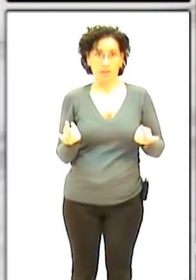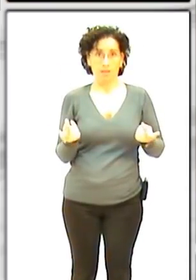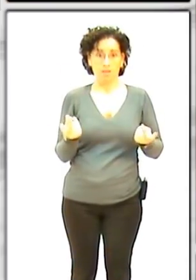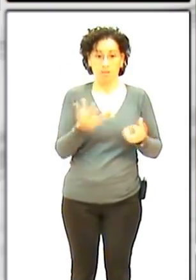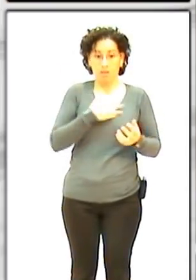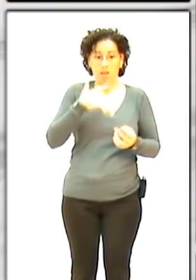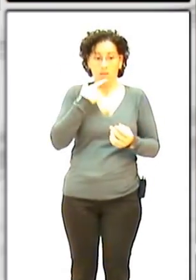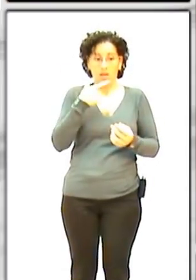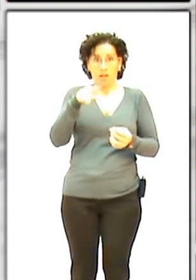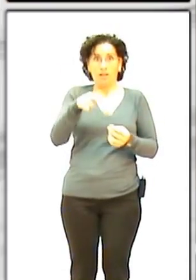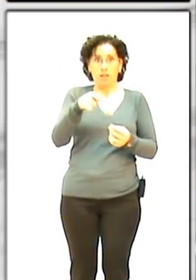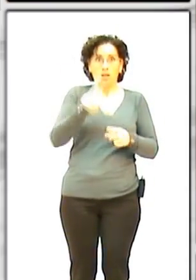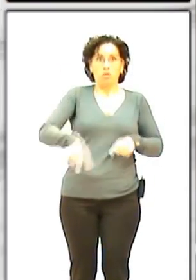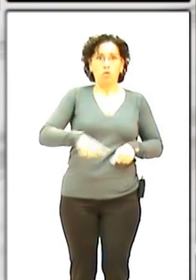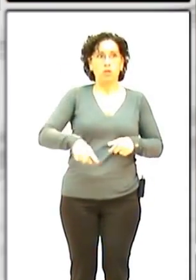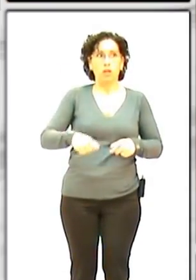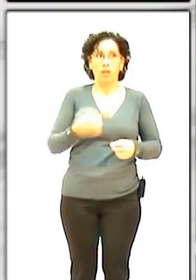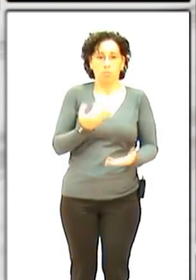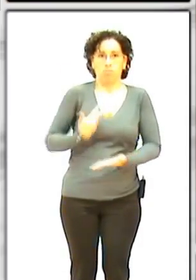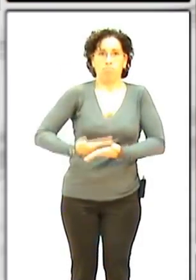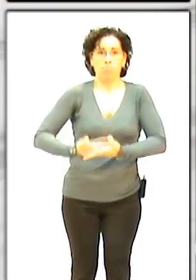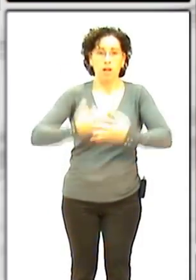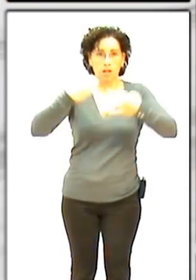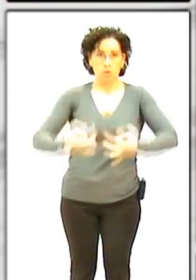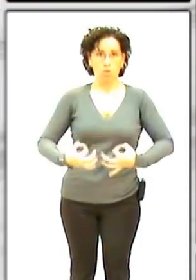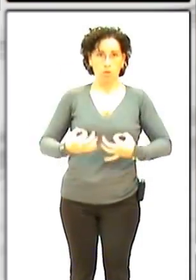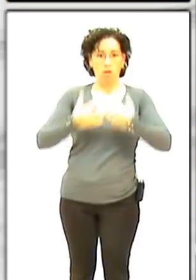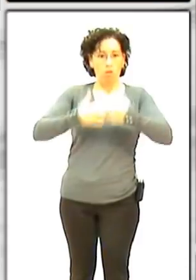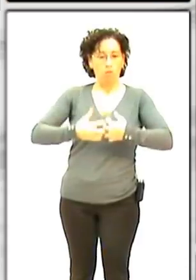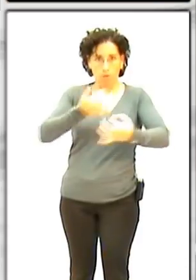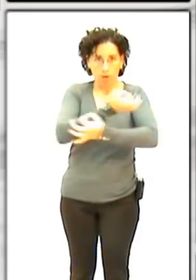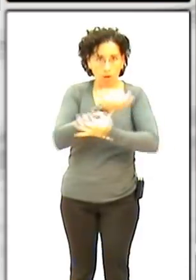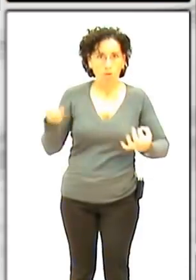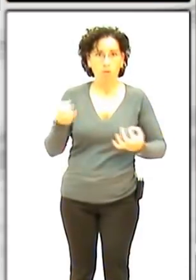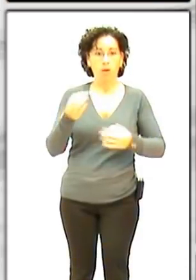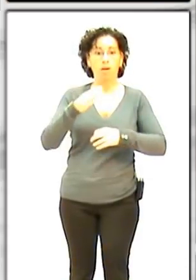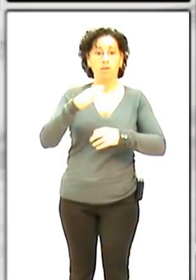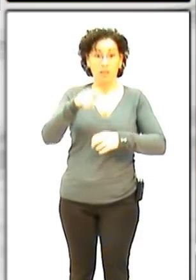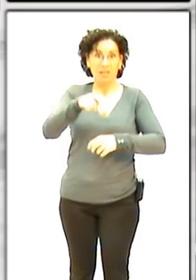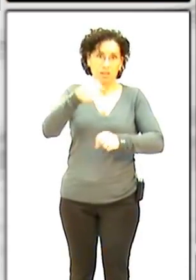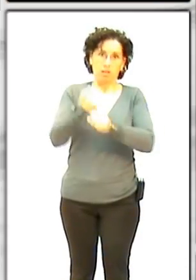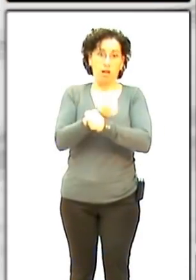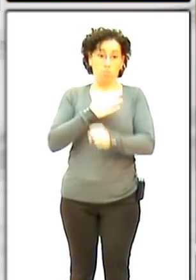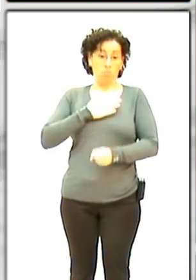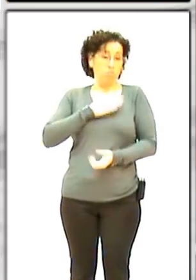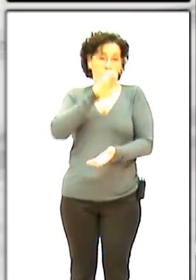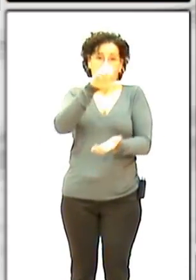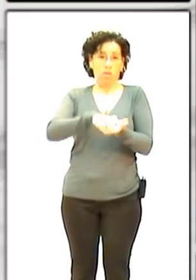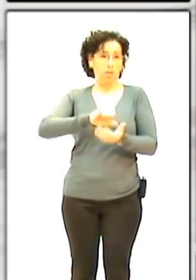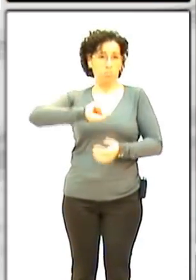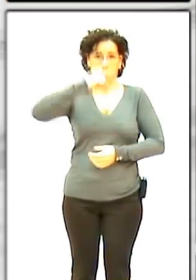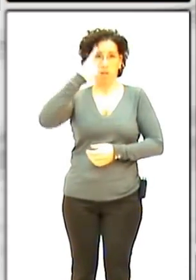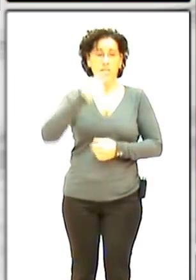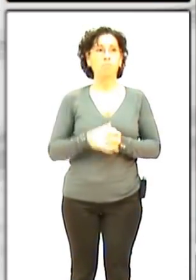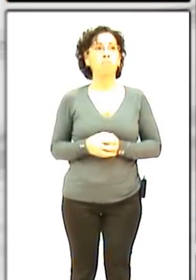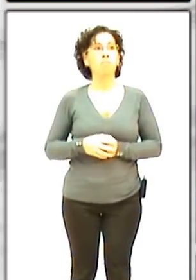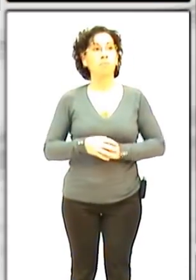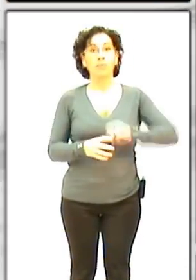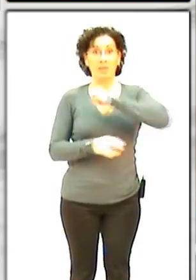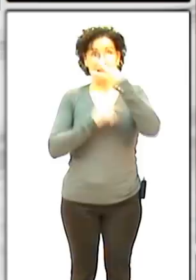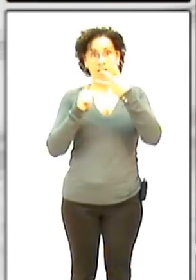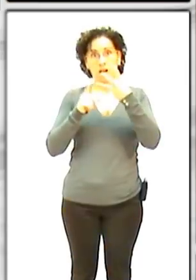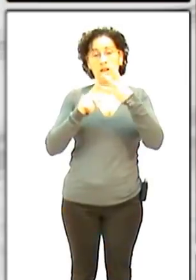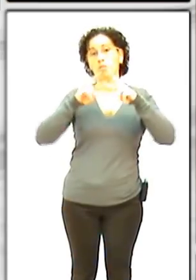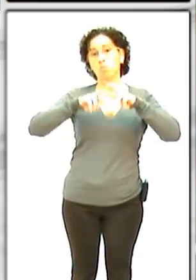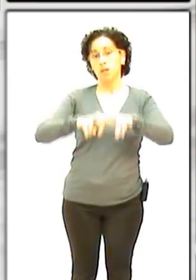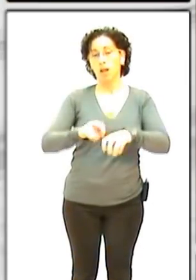dispositivo? Eso lo tenemos que garantizar y eso es lo que en definitiva hace nuestro centro fundamentalmente, ¿no? La tercera pata es la